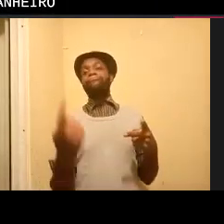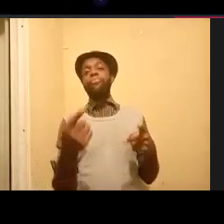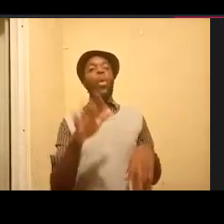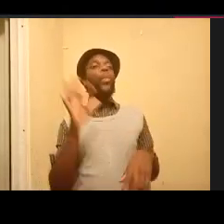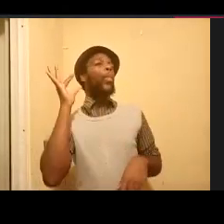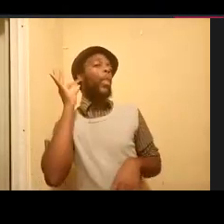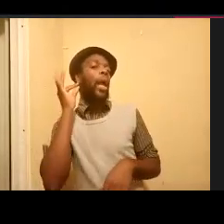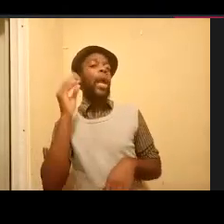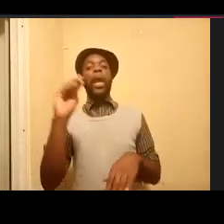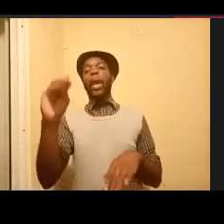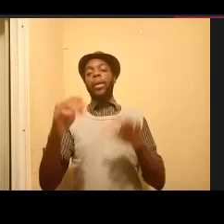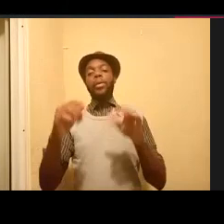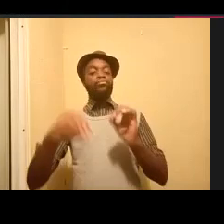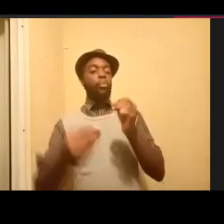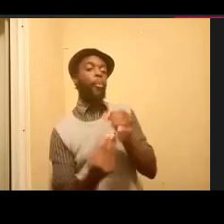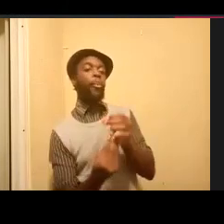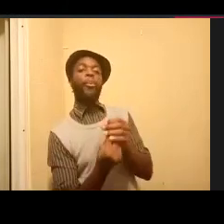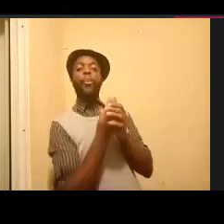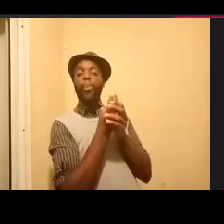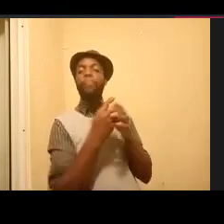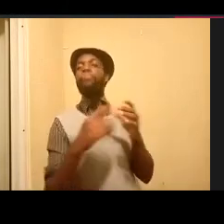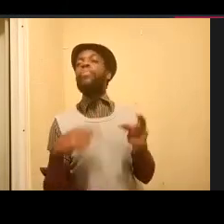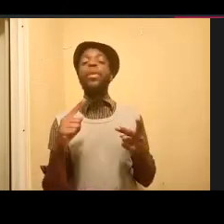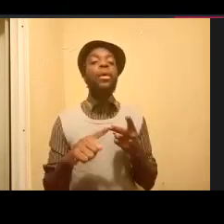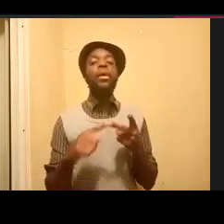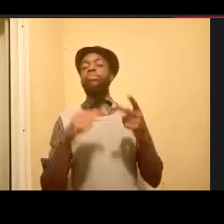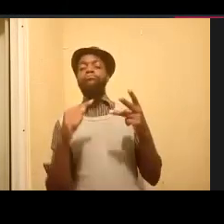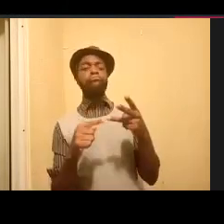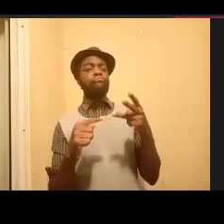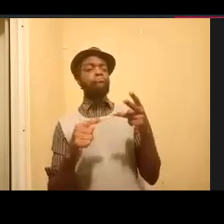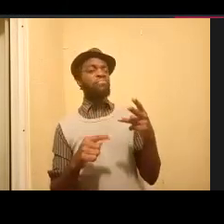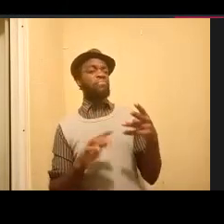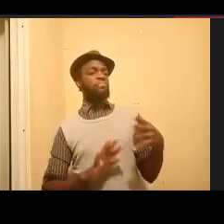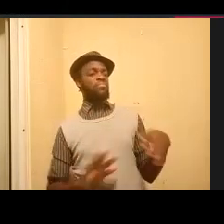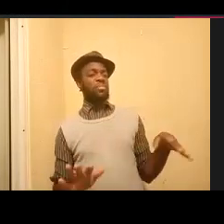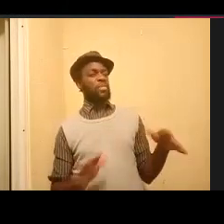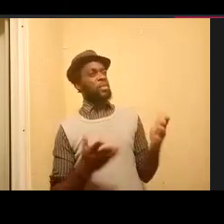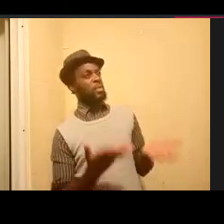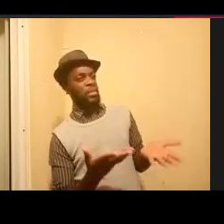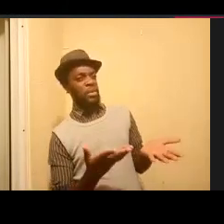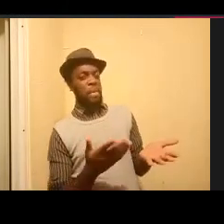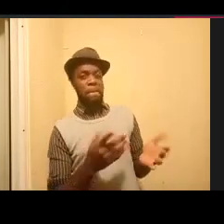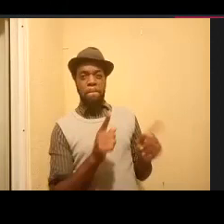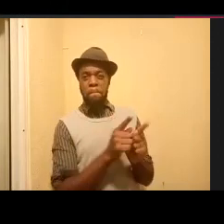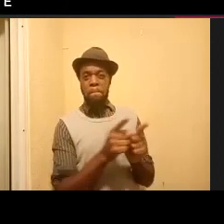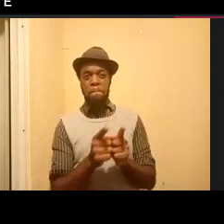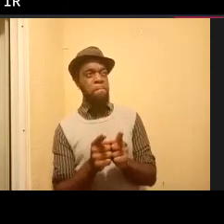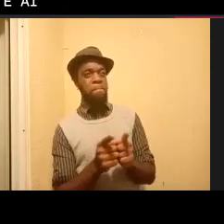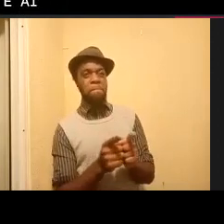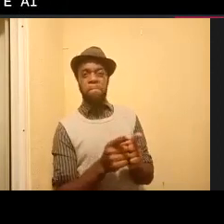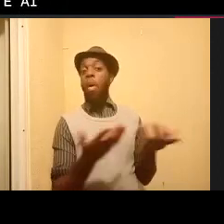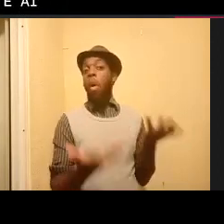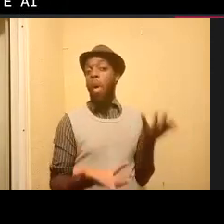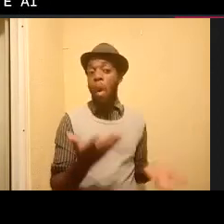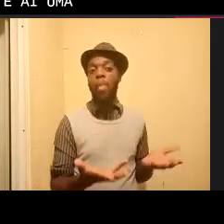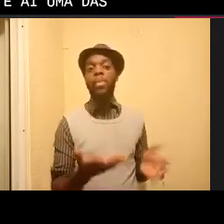anticonceptivos, que pues los métodos anticonceptivos son completamente o sea, existe pues en el mundo la feminización de